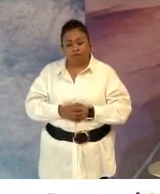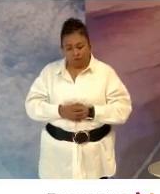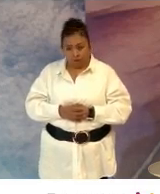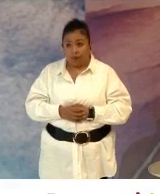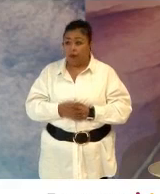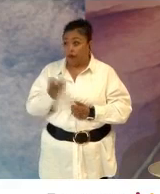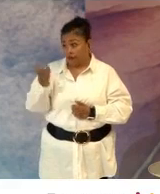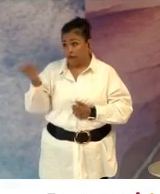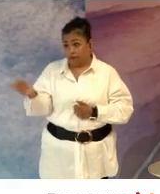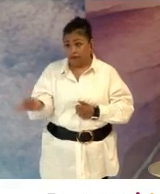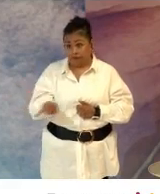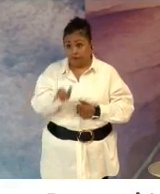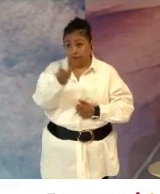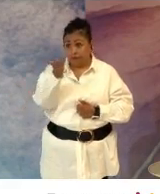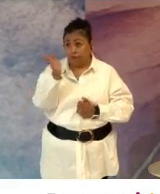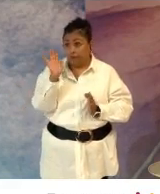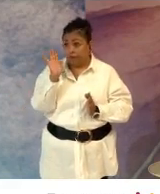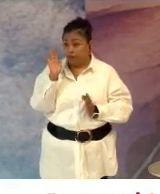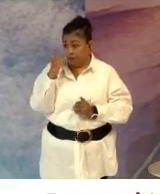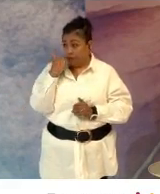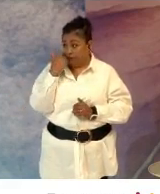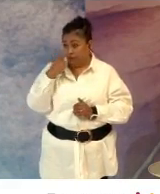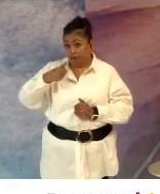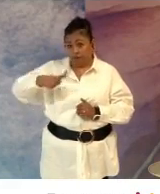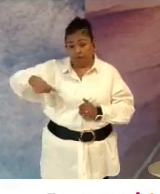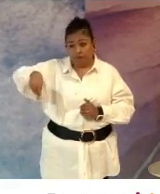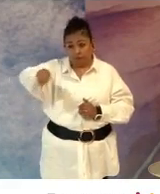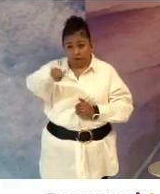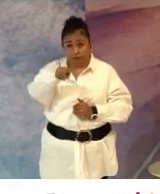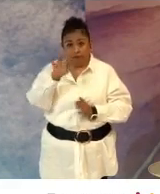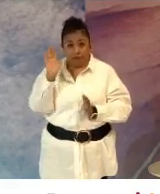Entonces, esa es la pregunta que yo quiero hacerles.